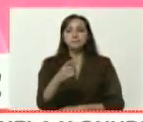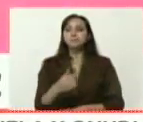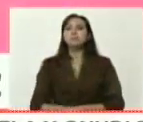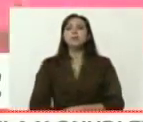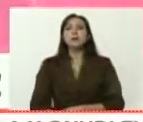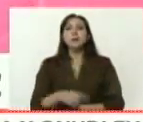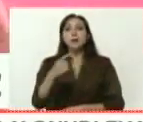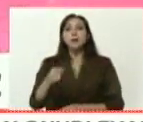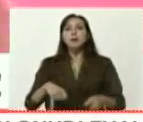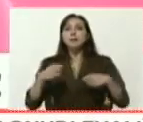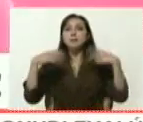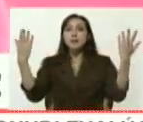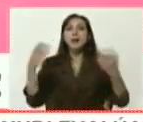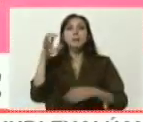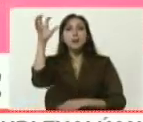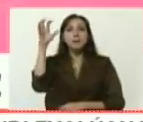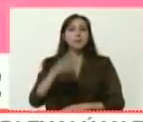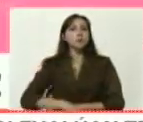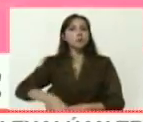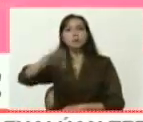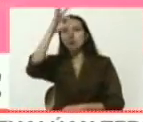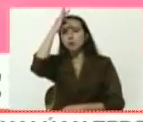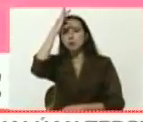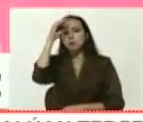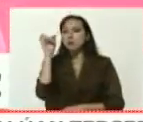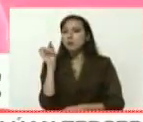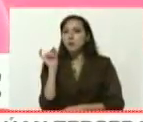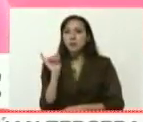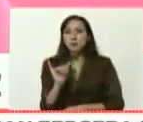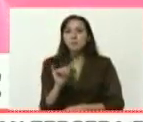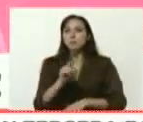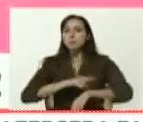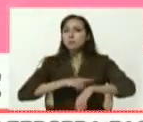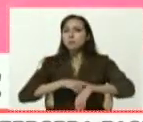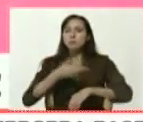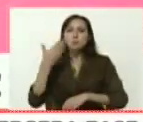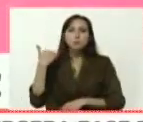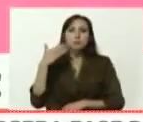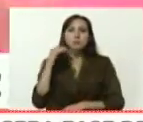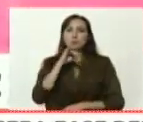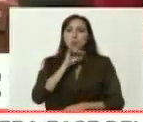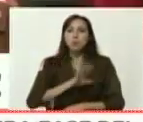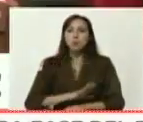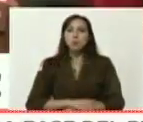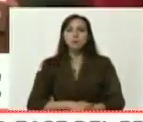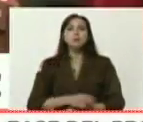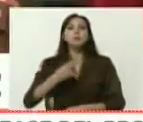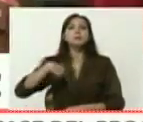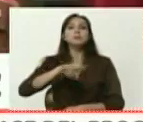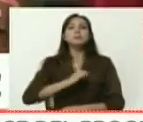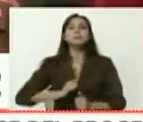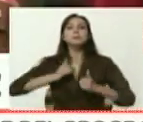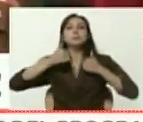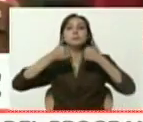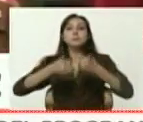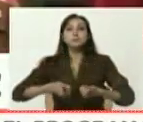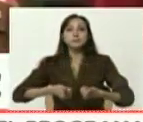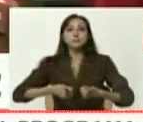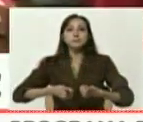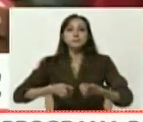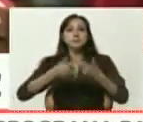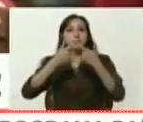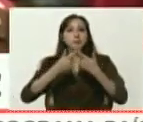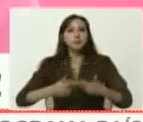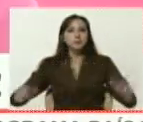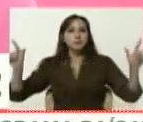patria. No se sabía entonces para ese momento, en esa frase histórica que estábamos iniciando, no solo la liberación,